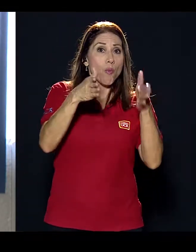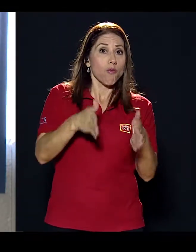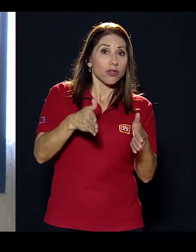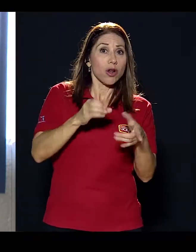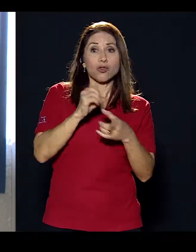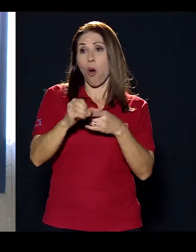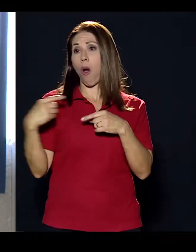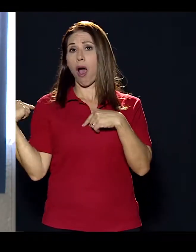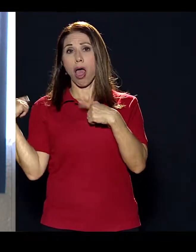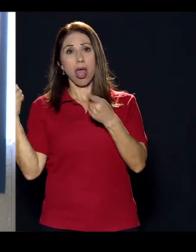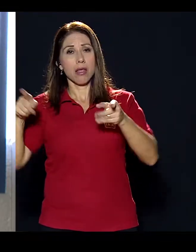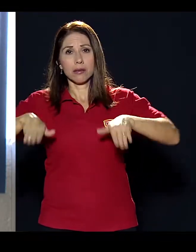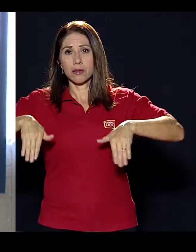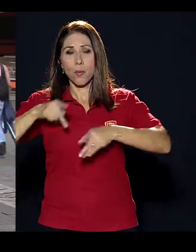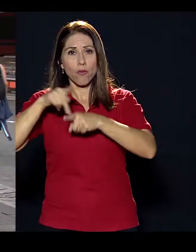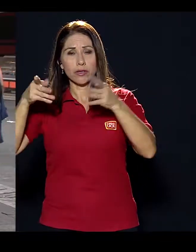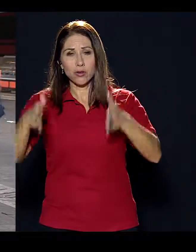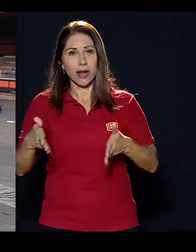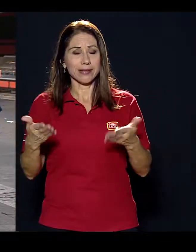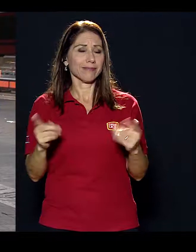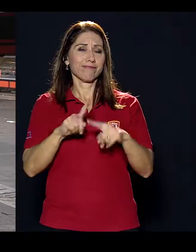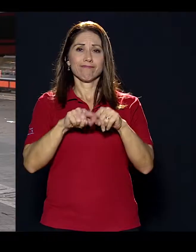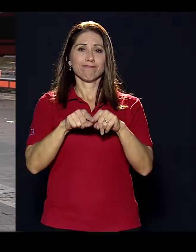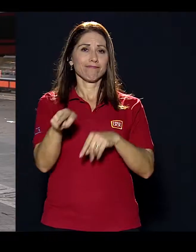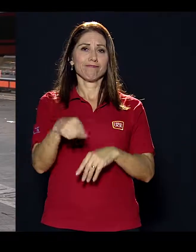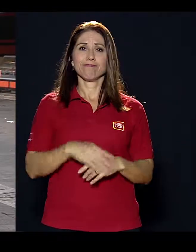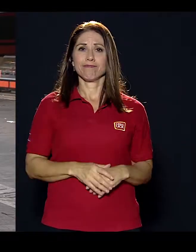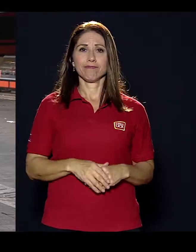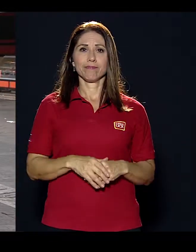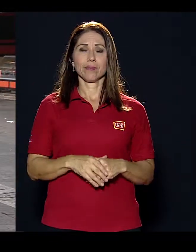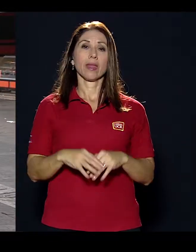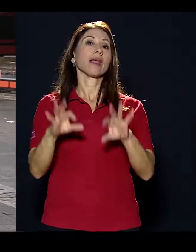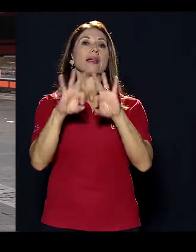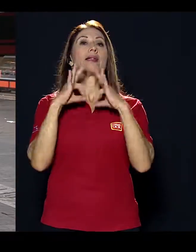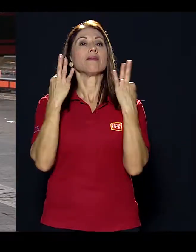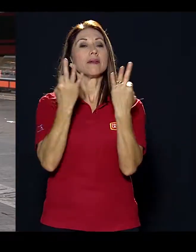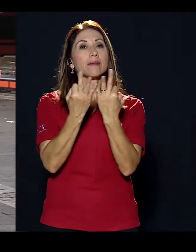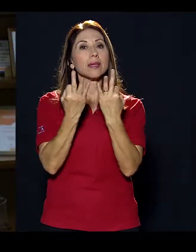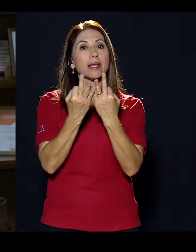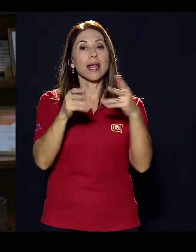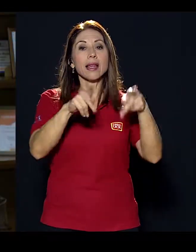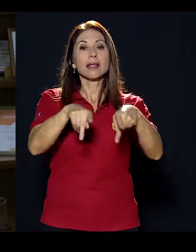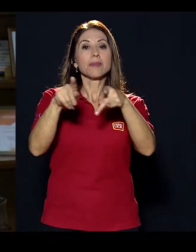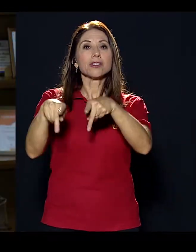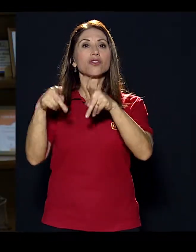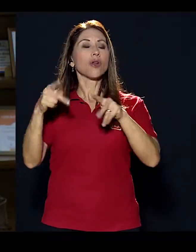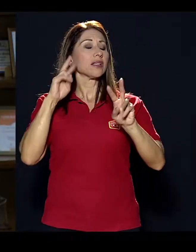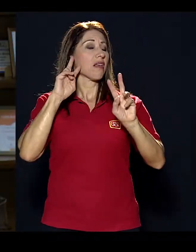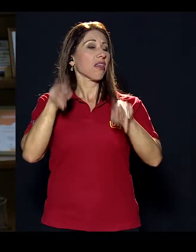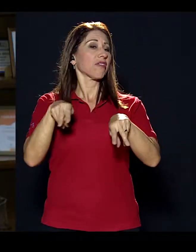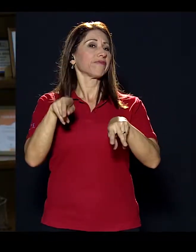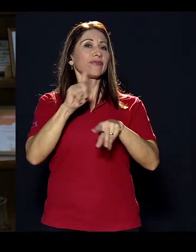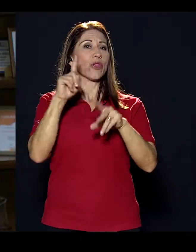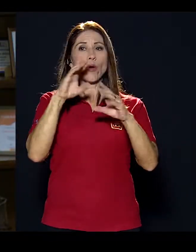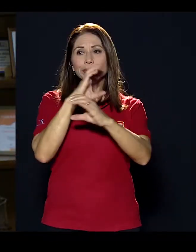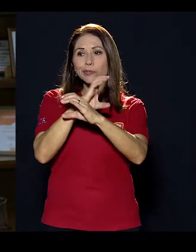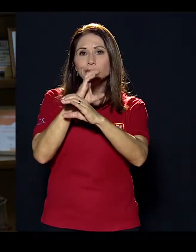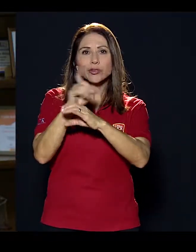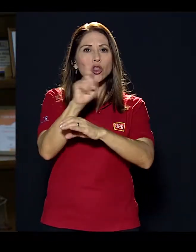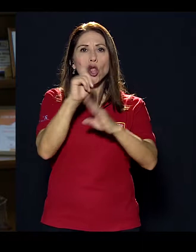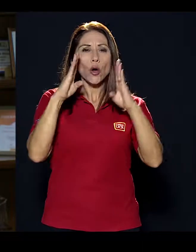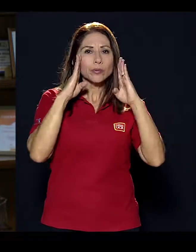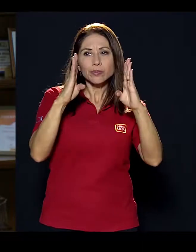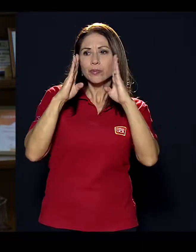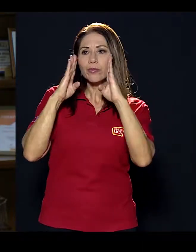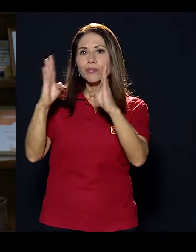son profesionales o no han sido profesionales. En la familia las personas son negligentes, no